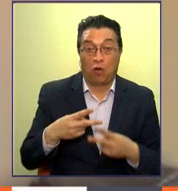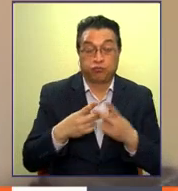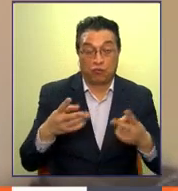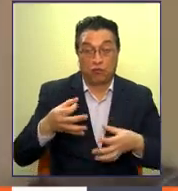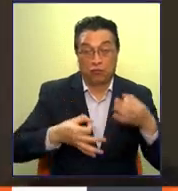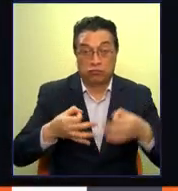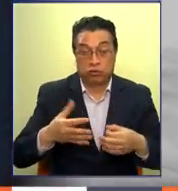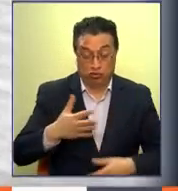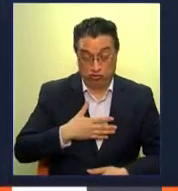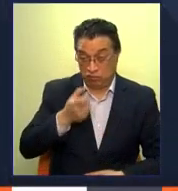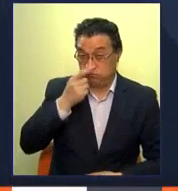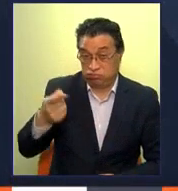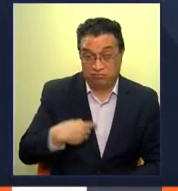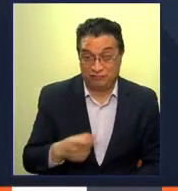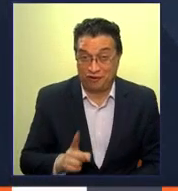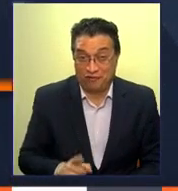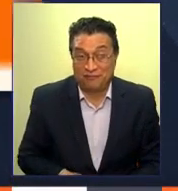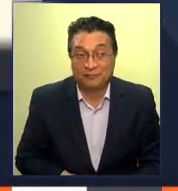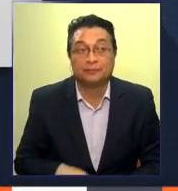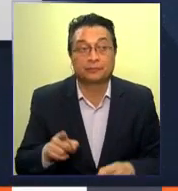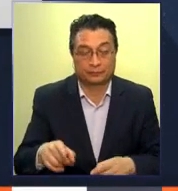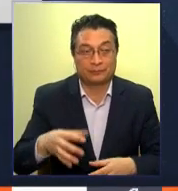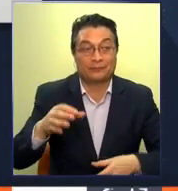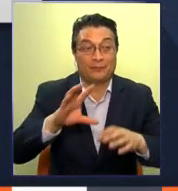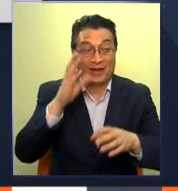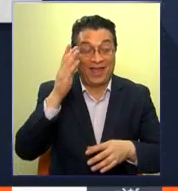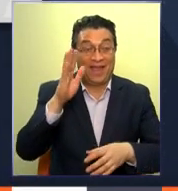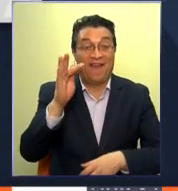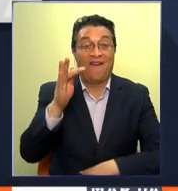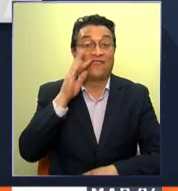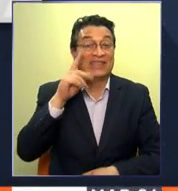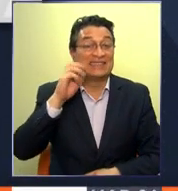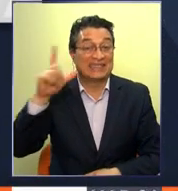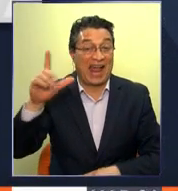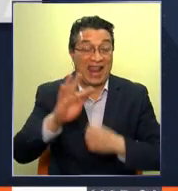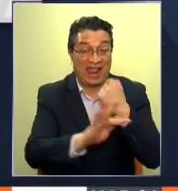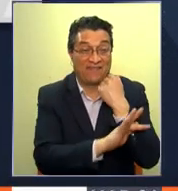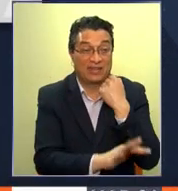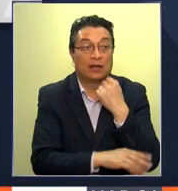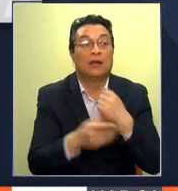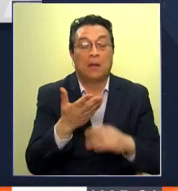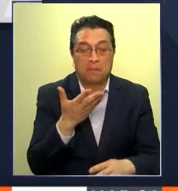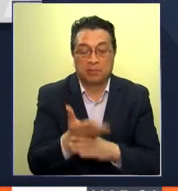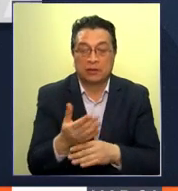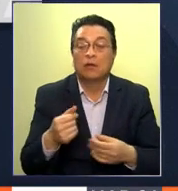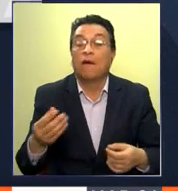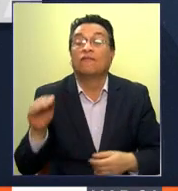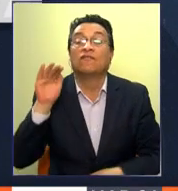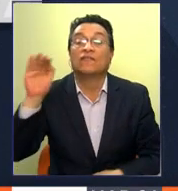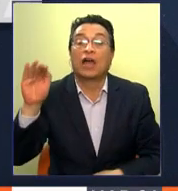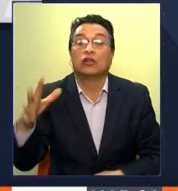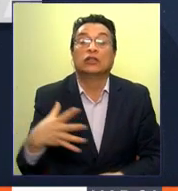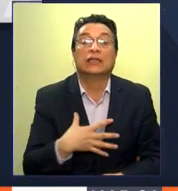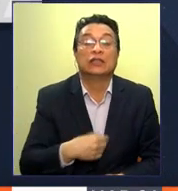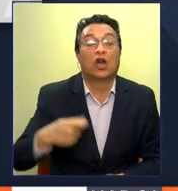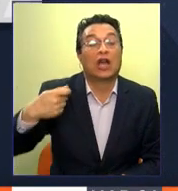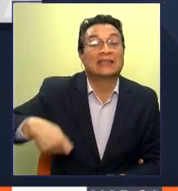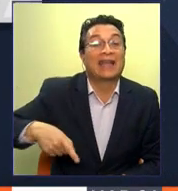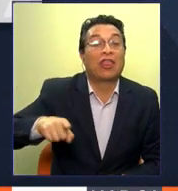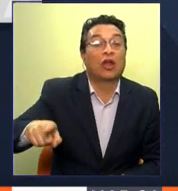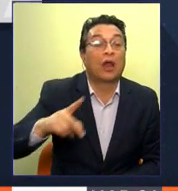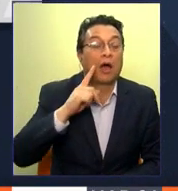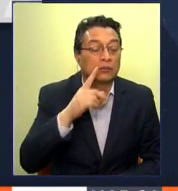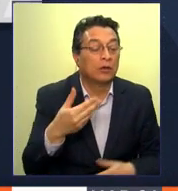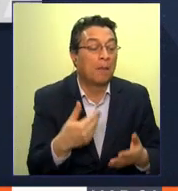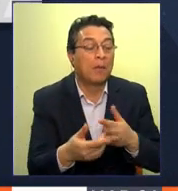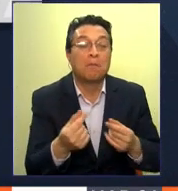Cristian Balmaceda. El fiscal jefe de alta complejidad, Felipe Sepúlveda, pidió levantar el secreto de las cuentas bancarias del hijo del senador para determinar el